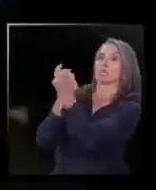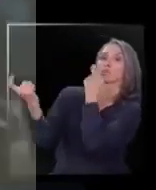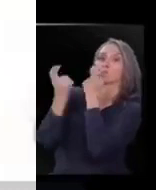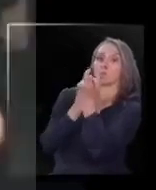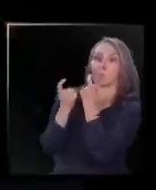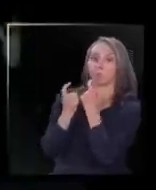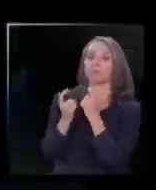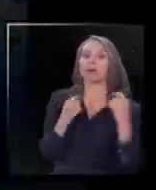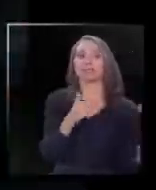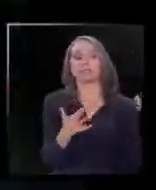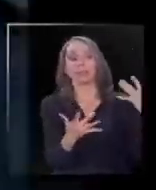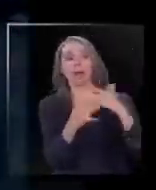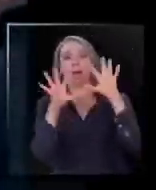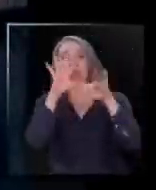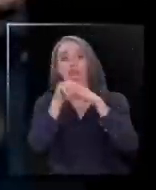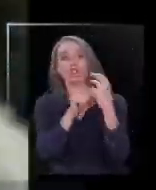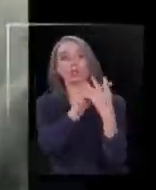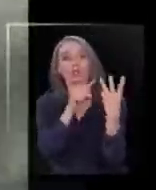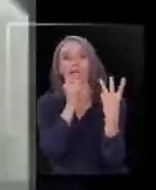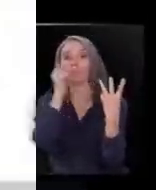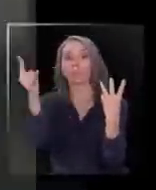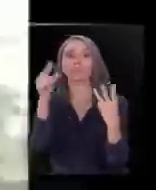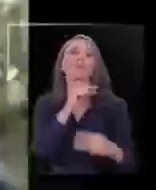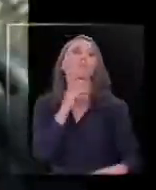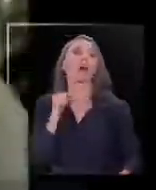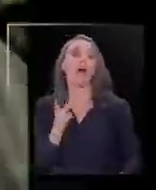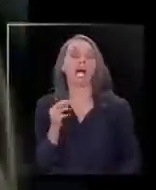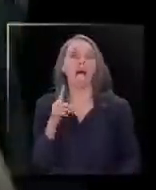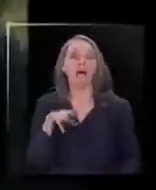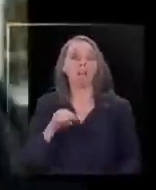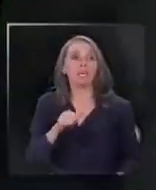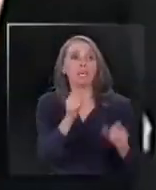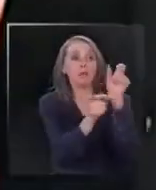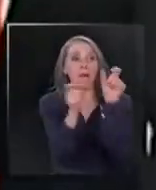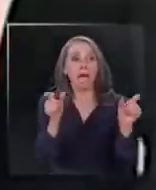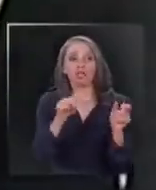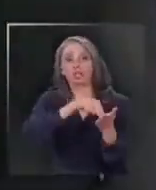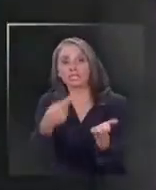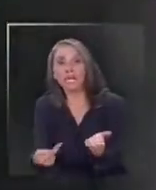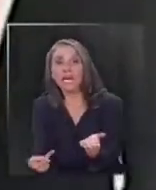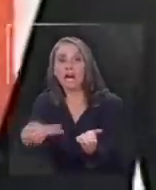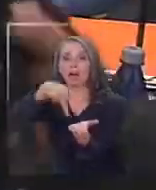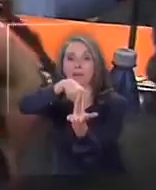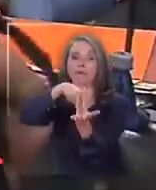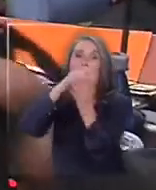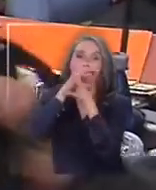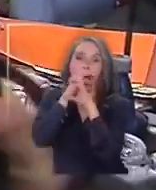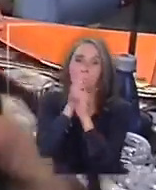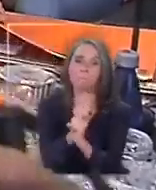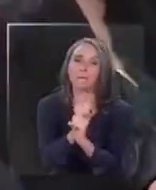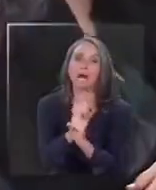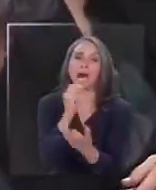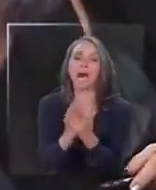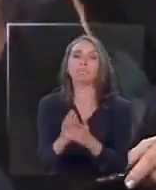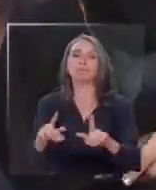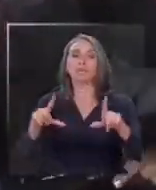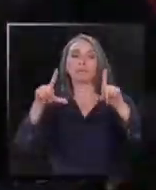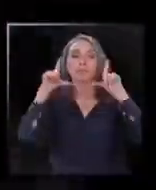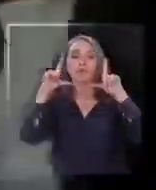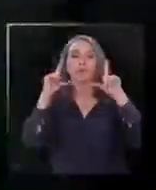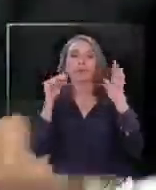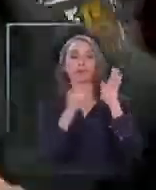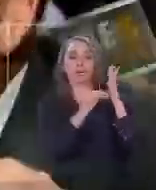A través de estos 10 años, los denunciantes del sacerdote Karadima se han caído y vuelto a levantar. Han resistido hasta lograr protagonizar